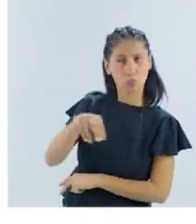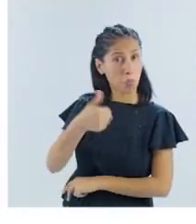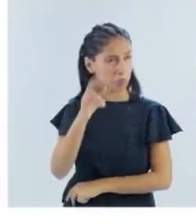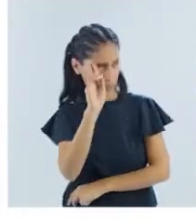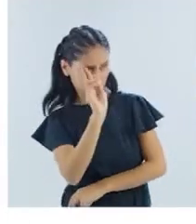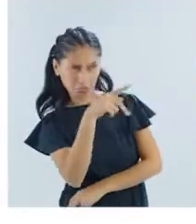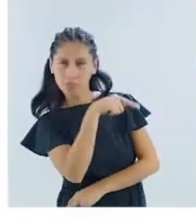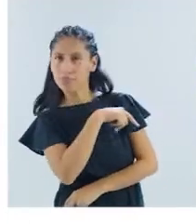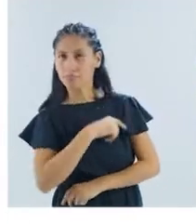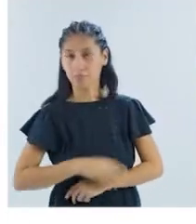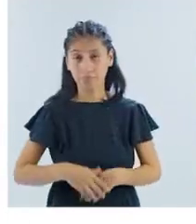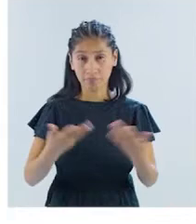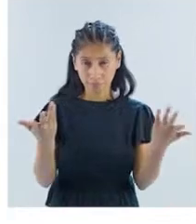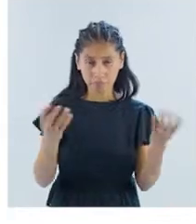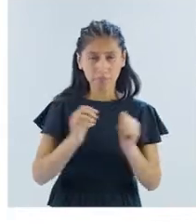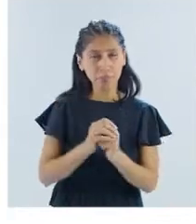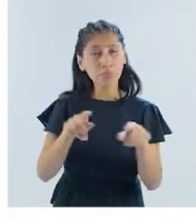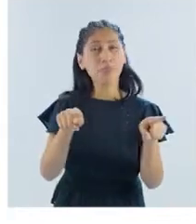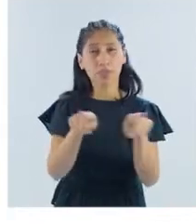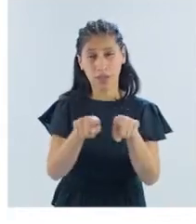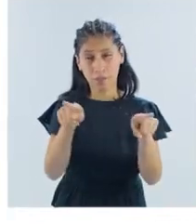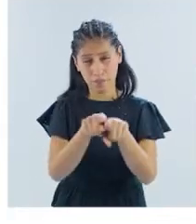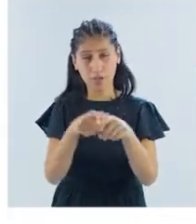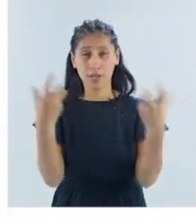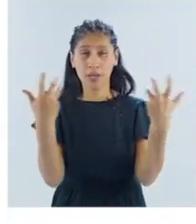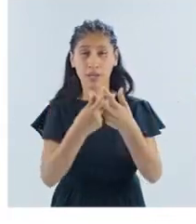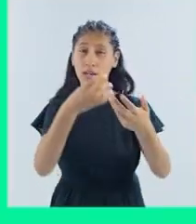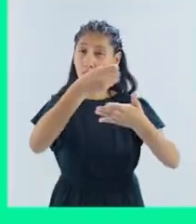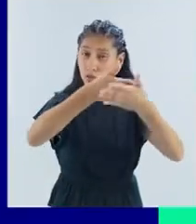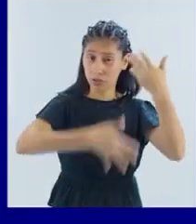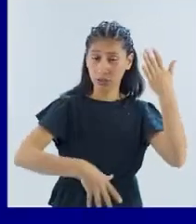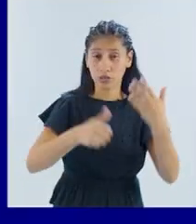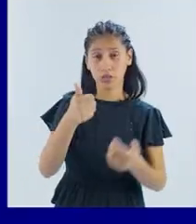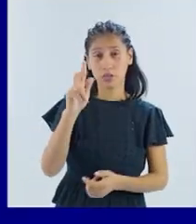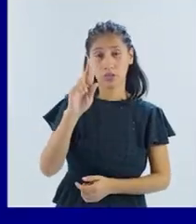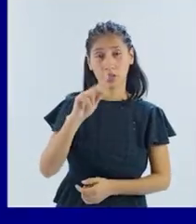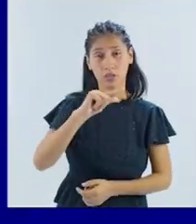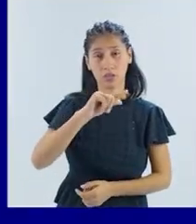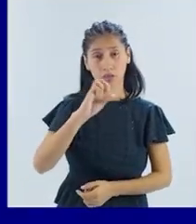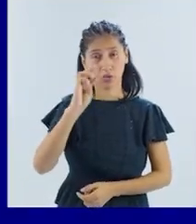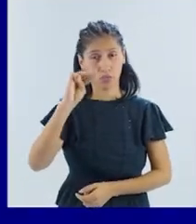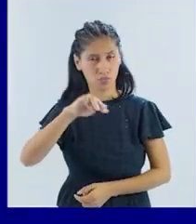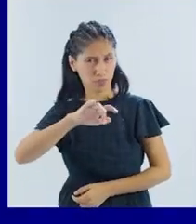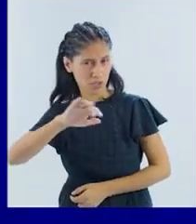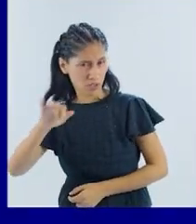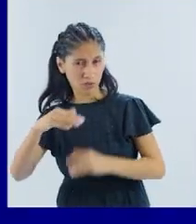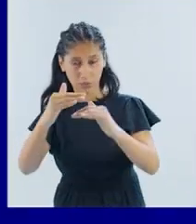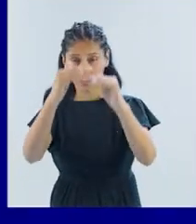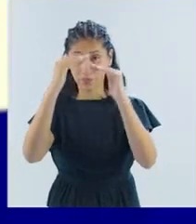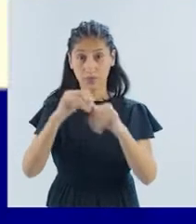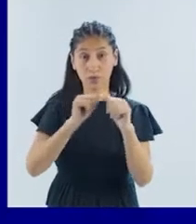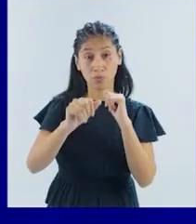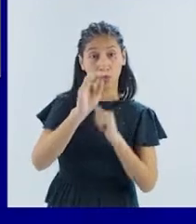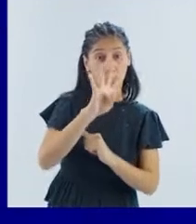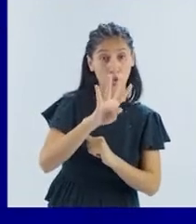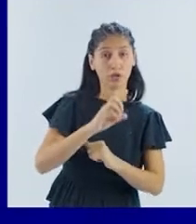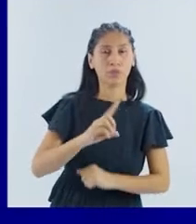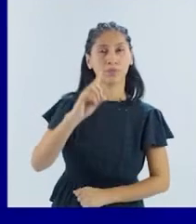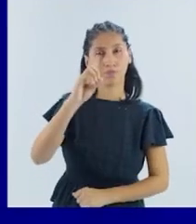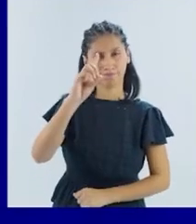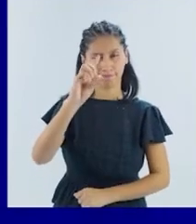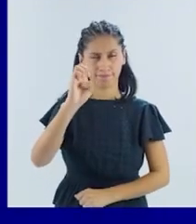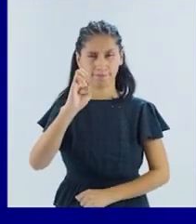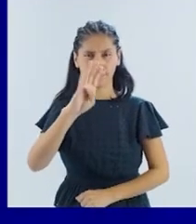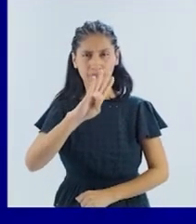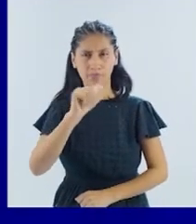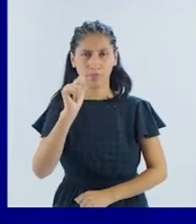orales también forma parte de los tipos de textos argumentativos. 4. Debates orales.